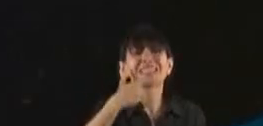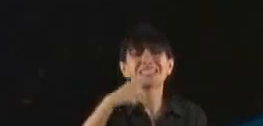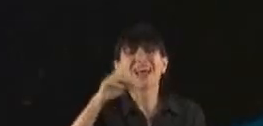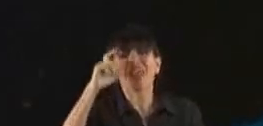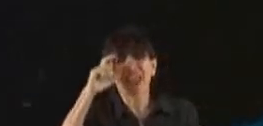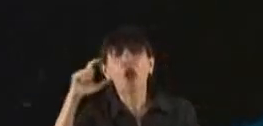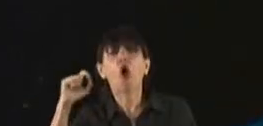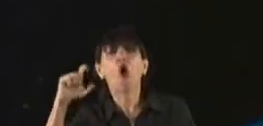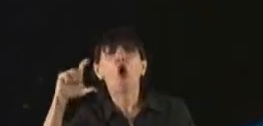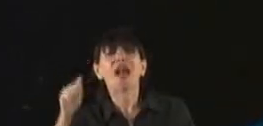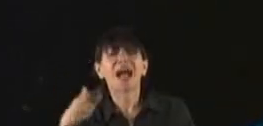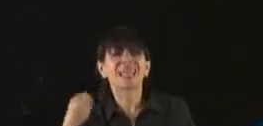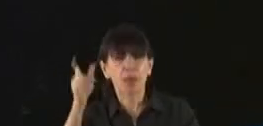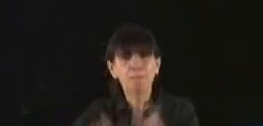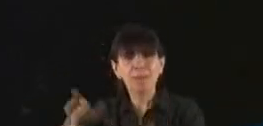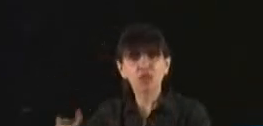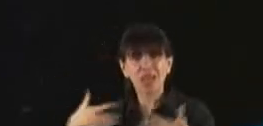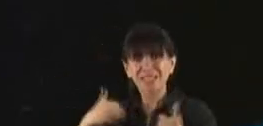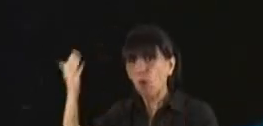enfermas psiquiátricamente hablando.